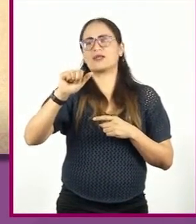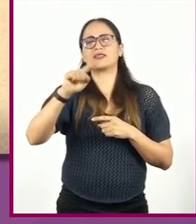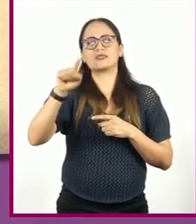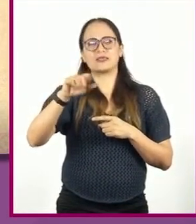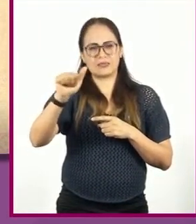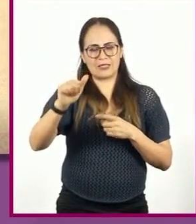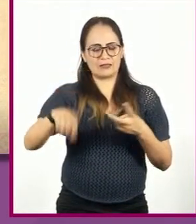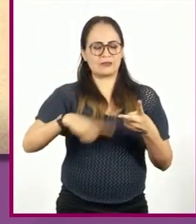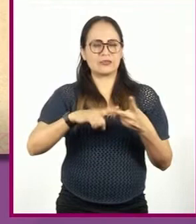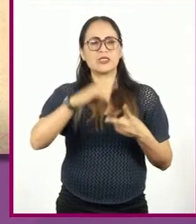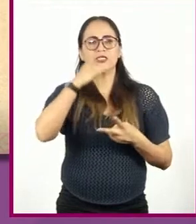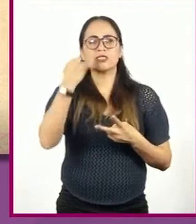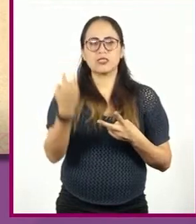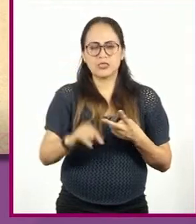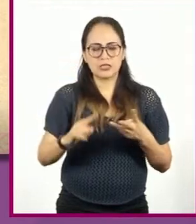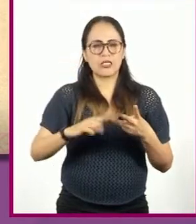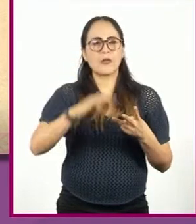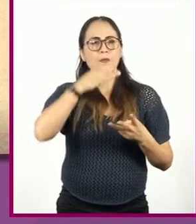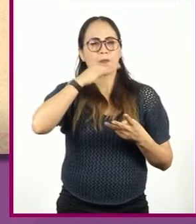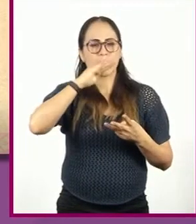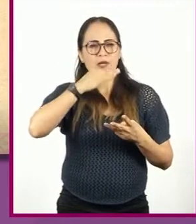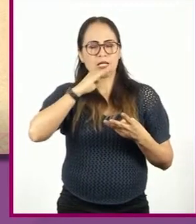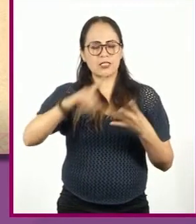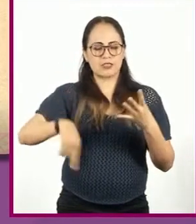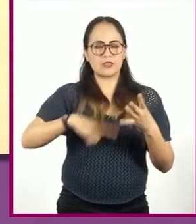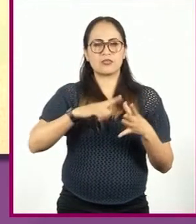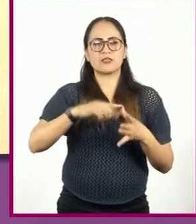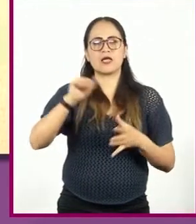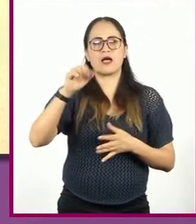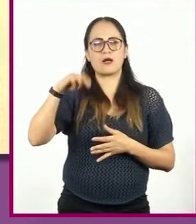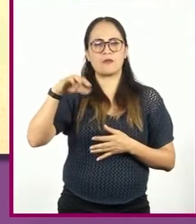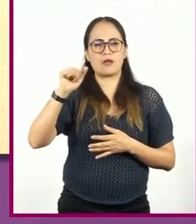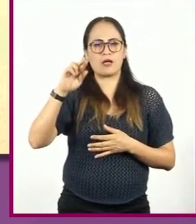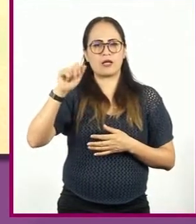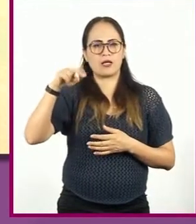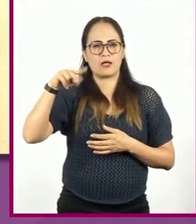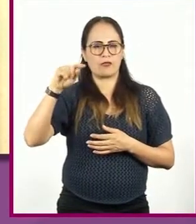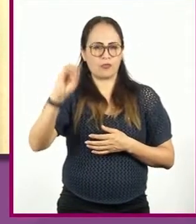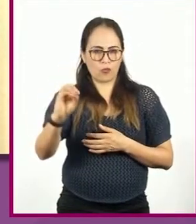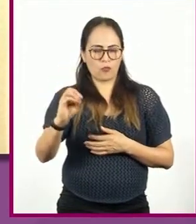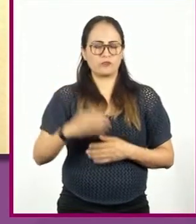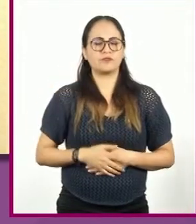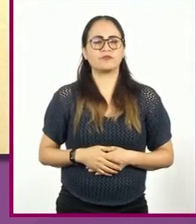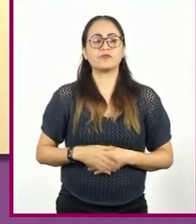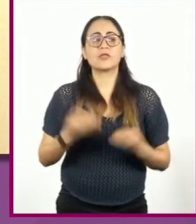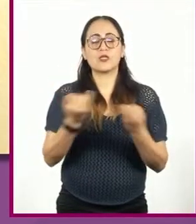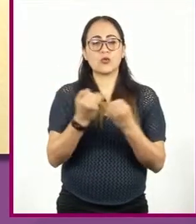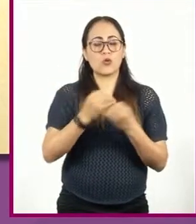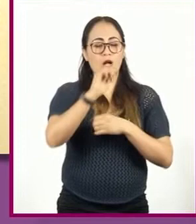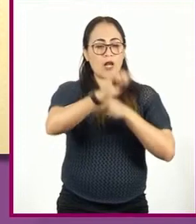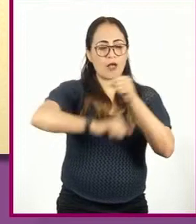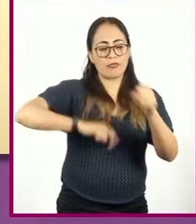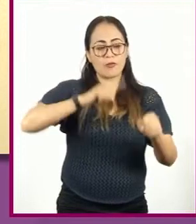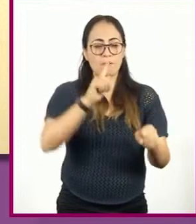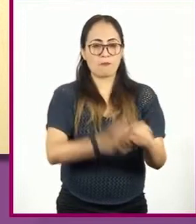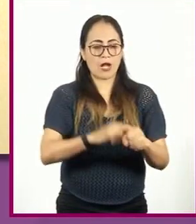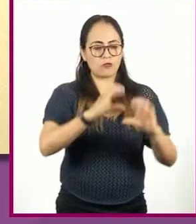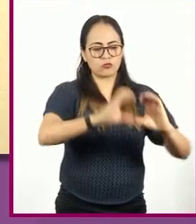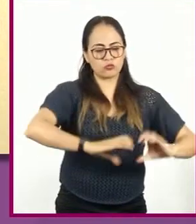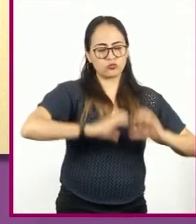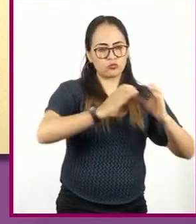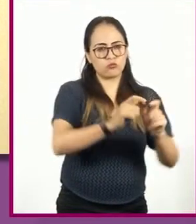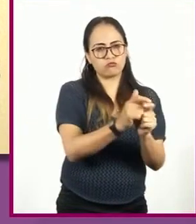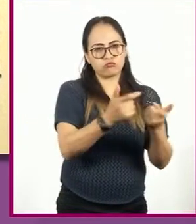chile, el maíz y el amaranto, así como en la crianza de animales complementada con